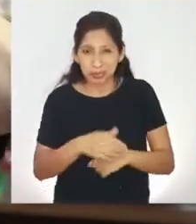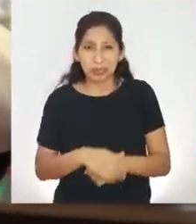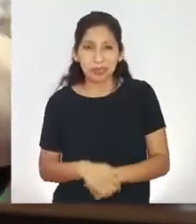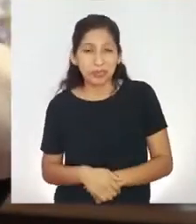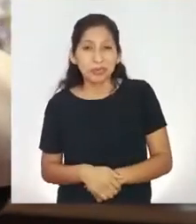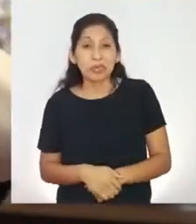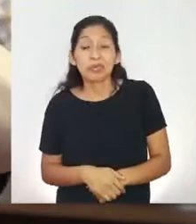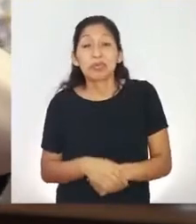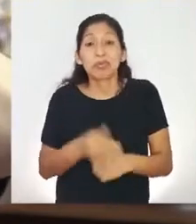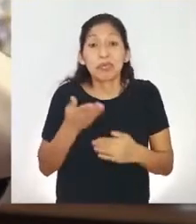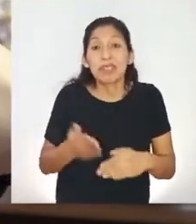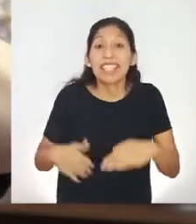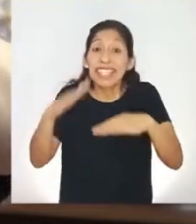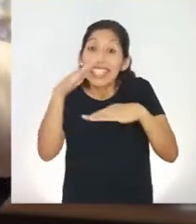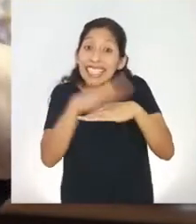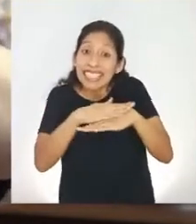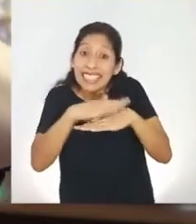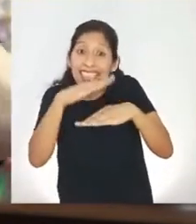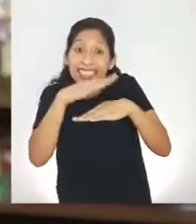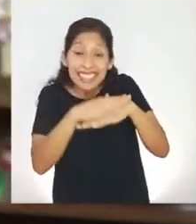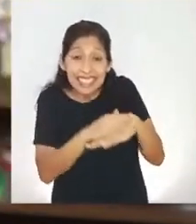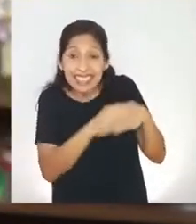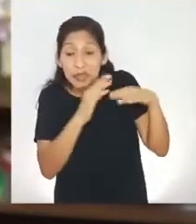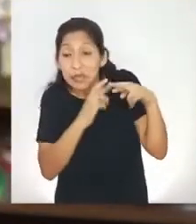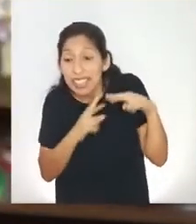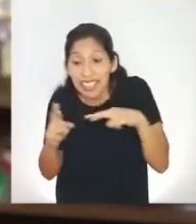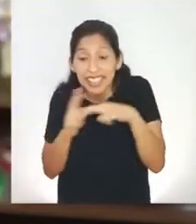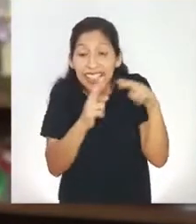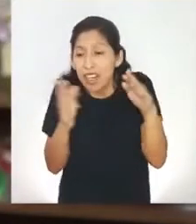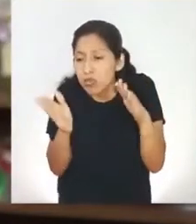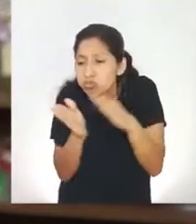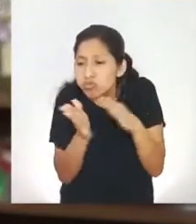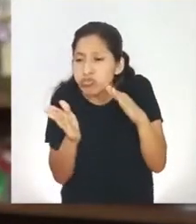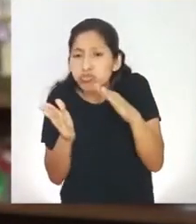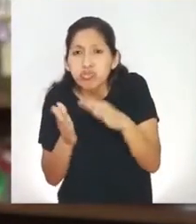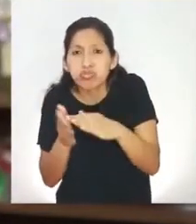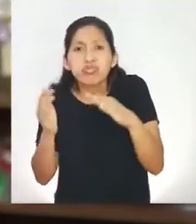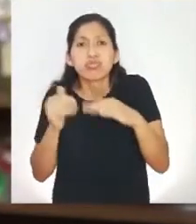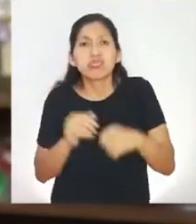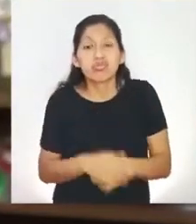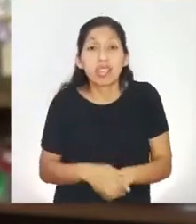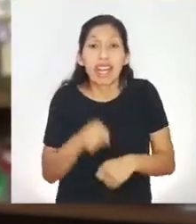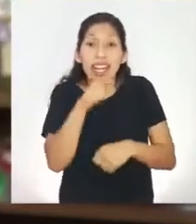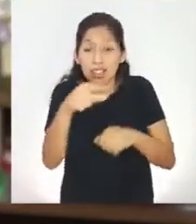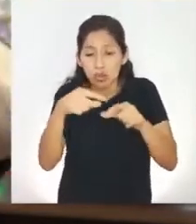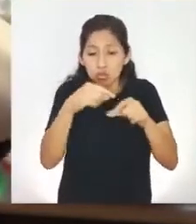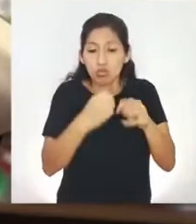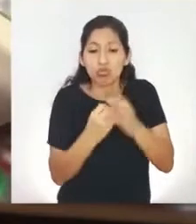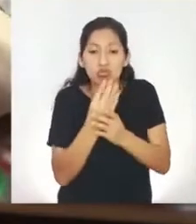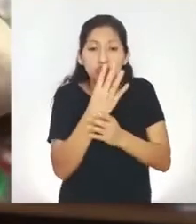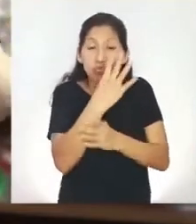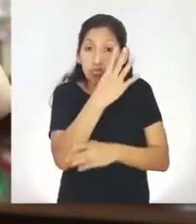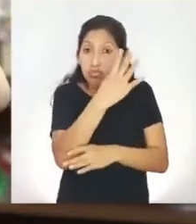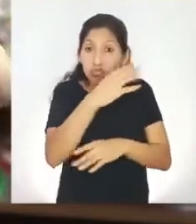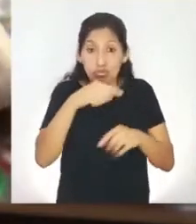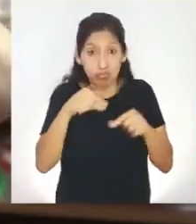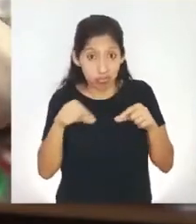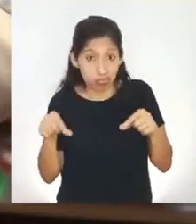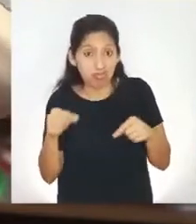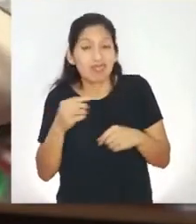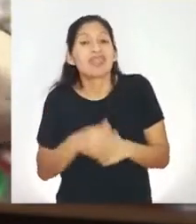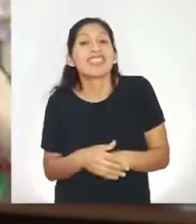casita? Huasichay, huasichay, encima de una rama.